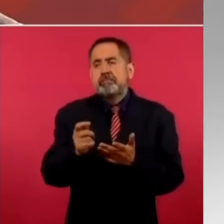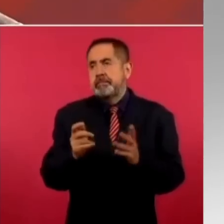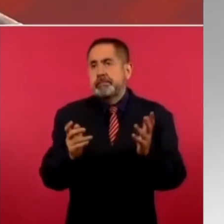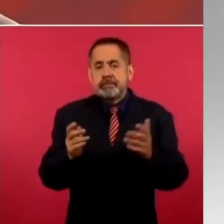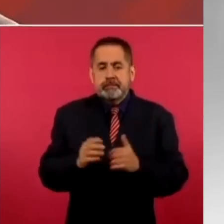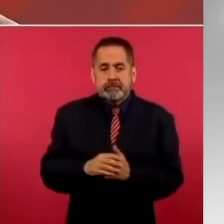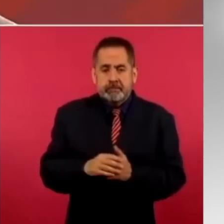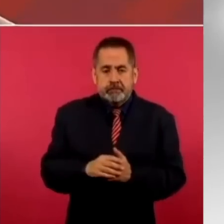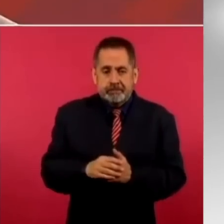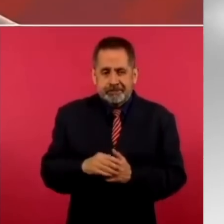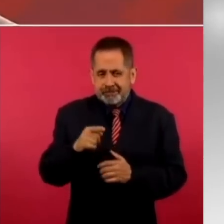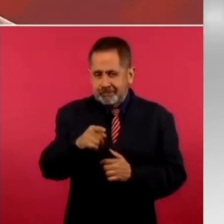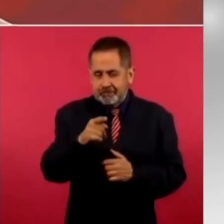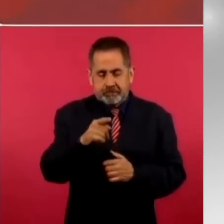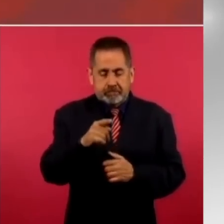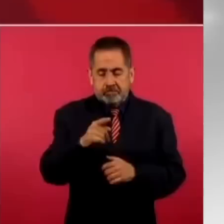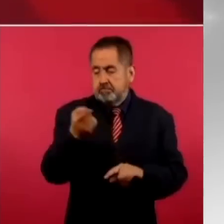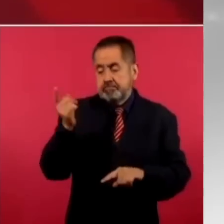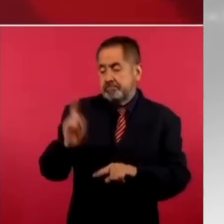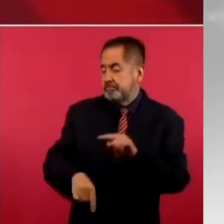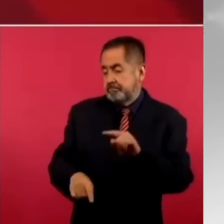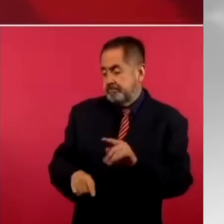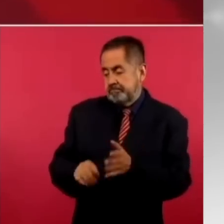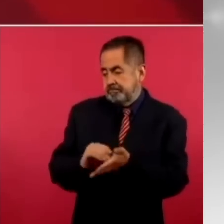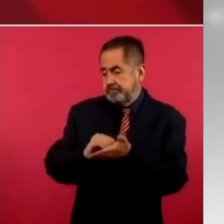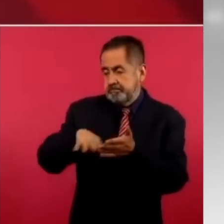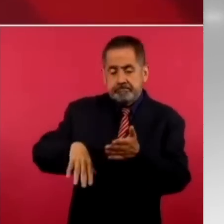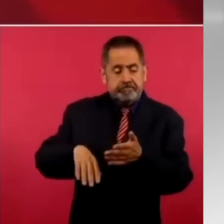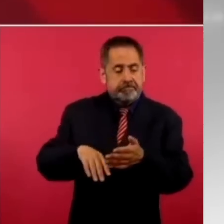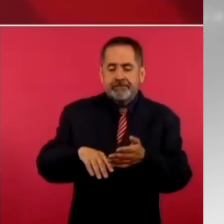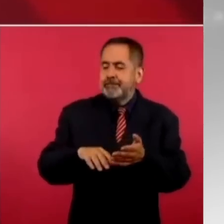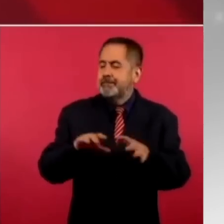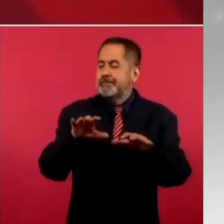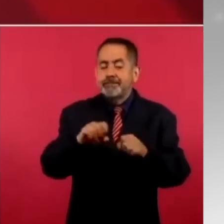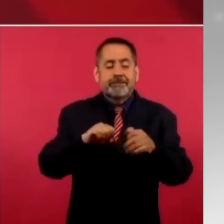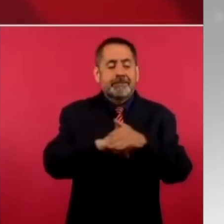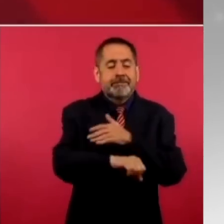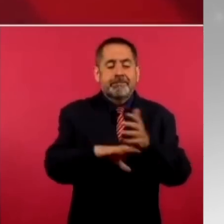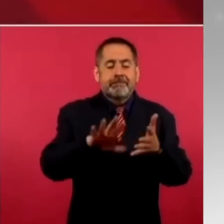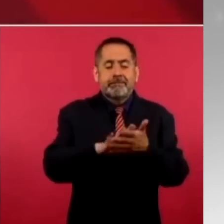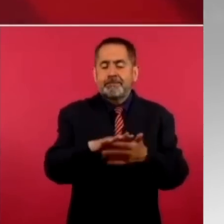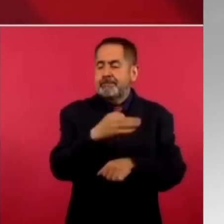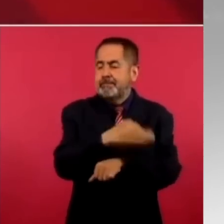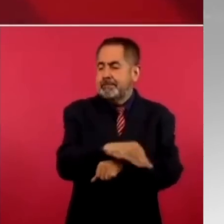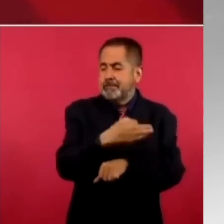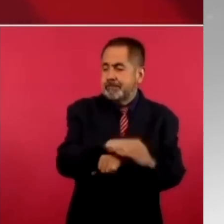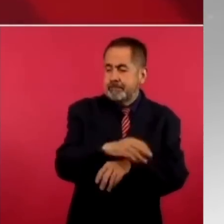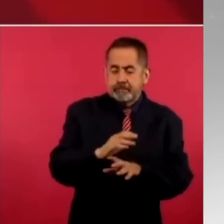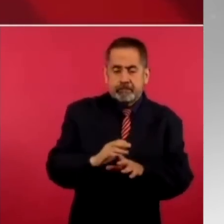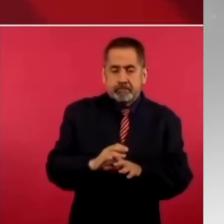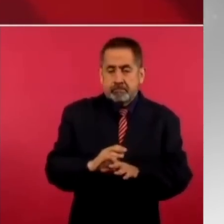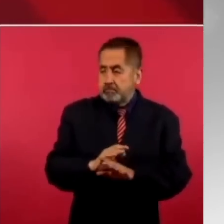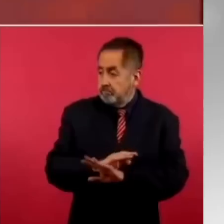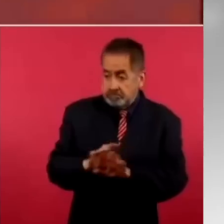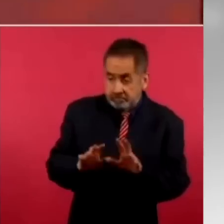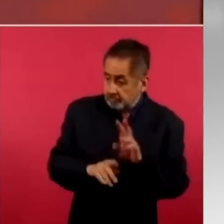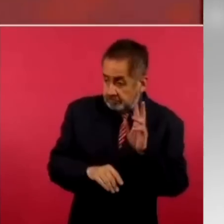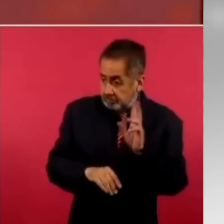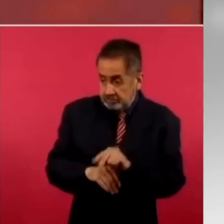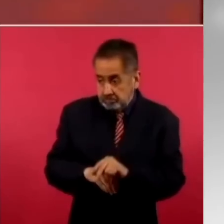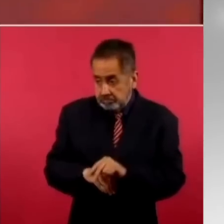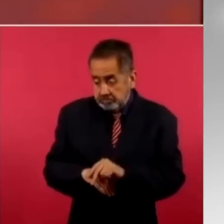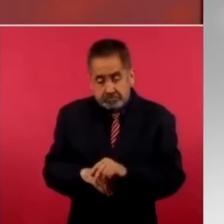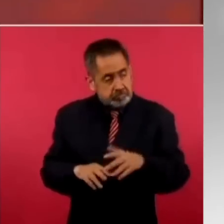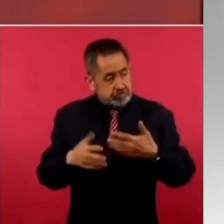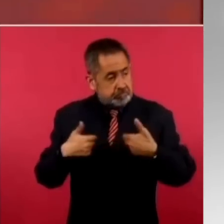contenido político y una enorme posibilidad autoritaria. El día de mañana podría encarcelar a sus adversarios